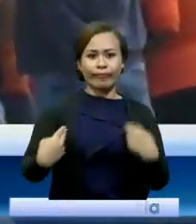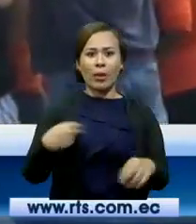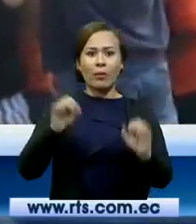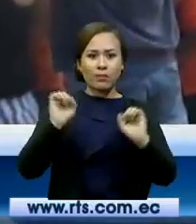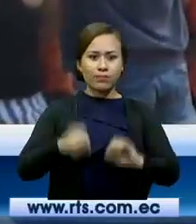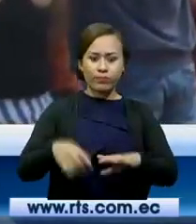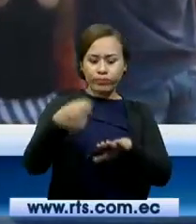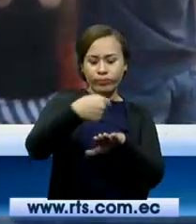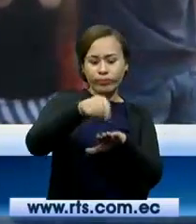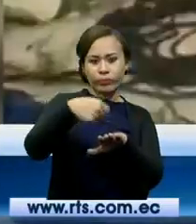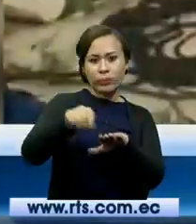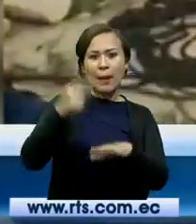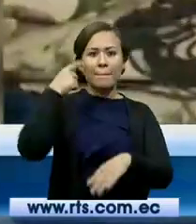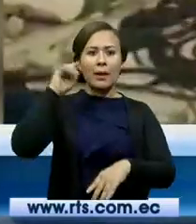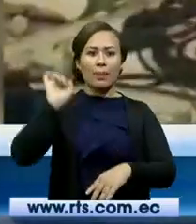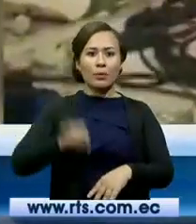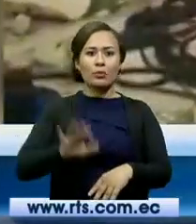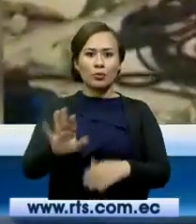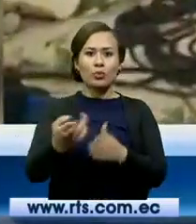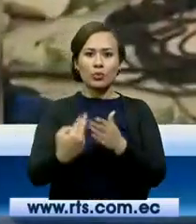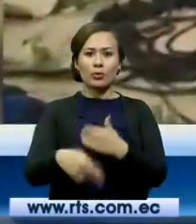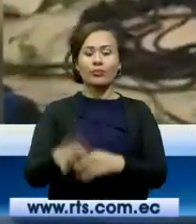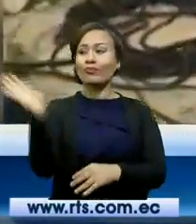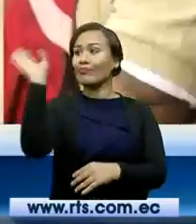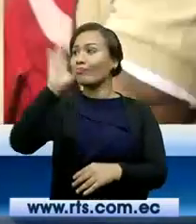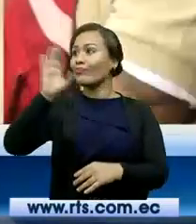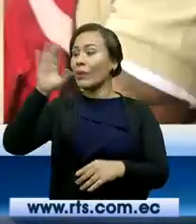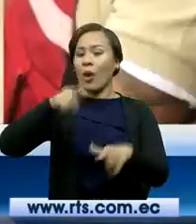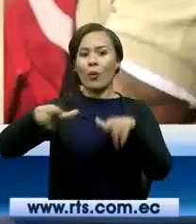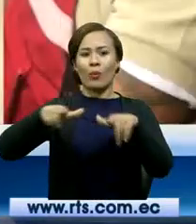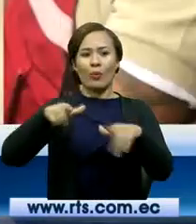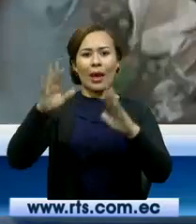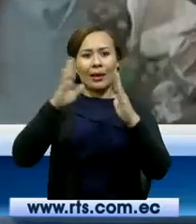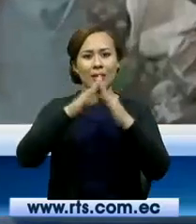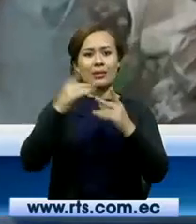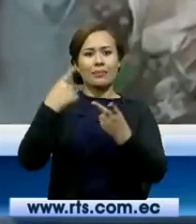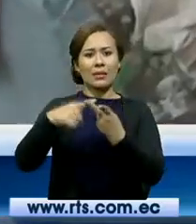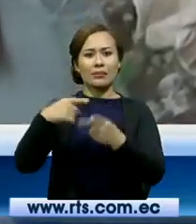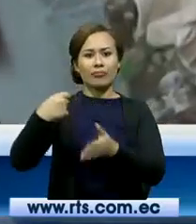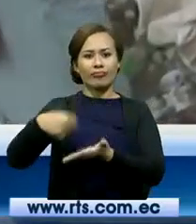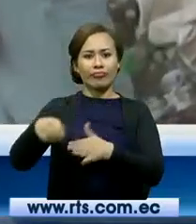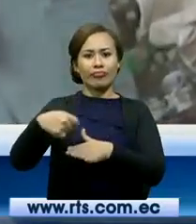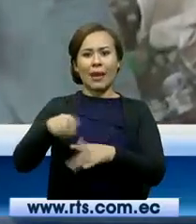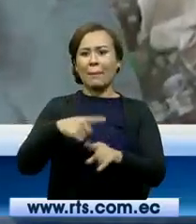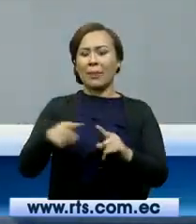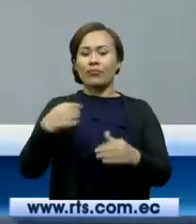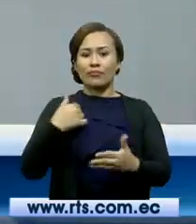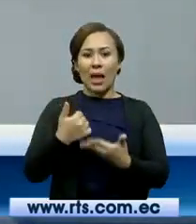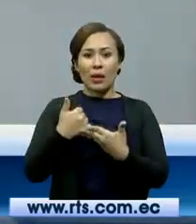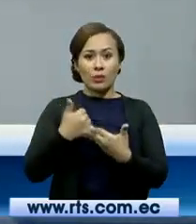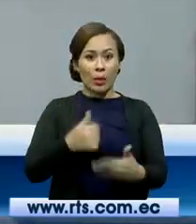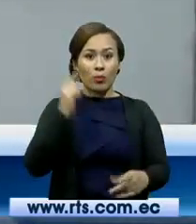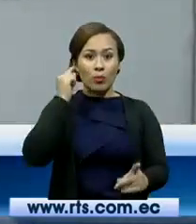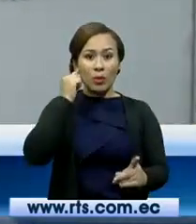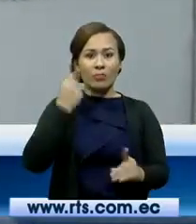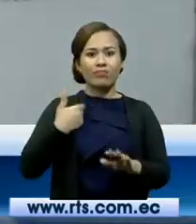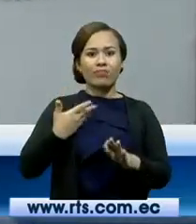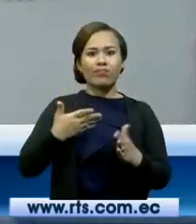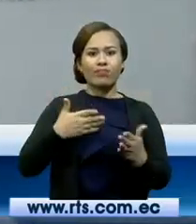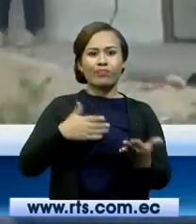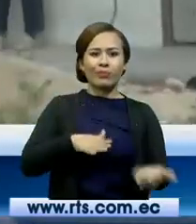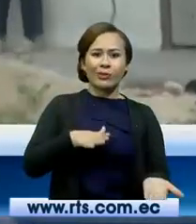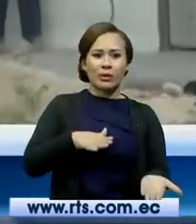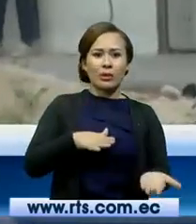poder mantener a sus hijitos a pesar de que intentaron rescatarlos inmediatamente los gases tóxicos al fondo del pozo habrían acabado con